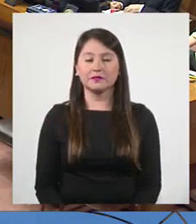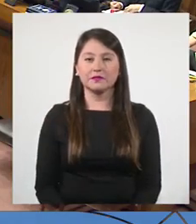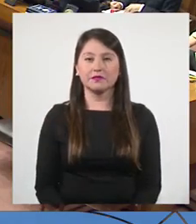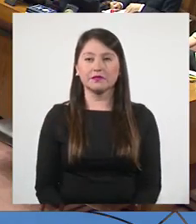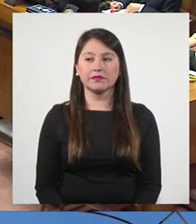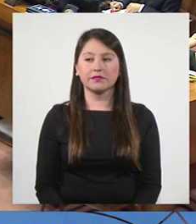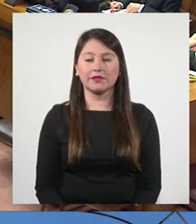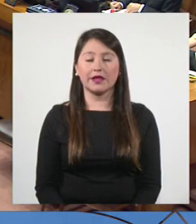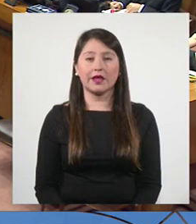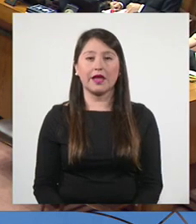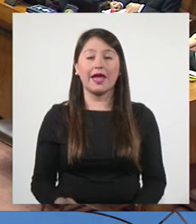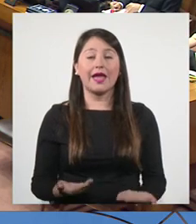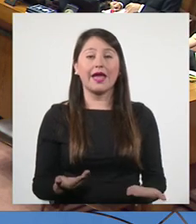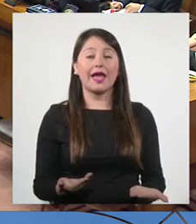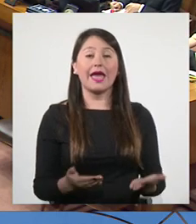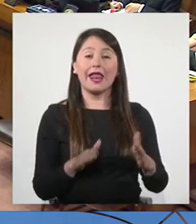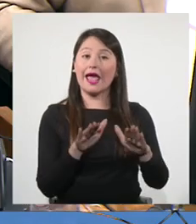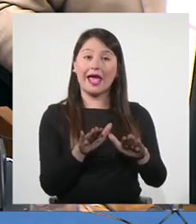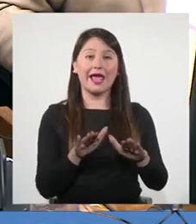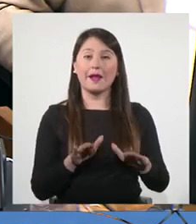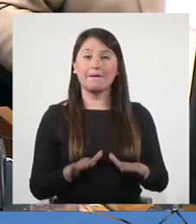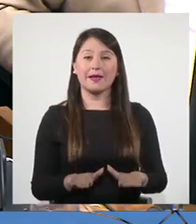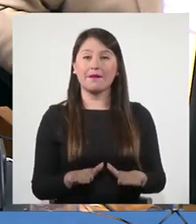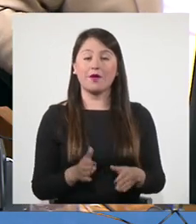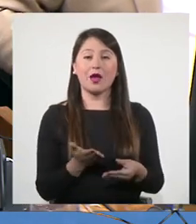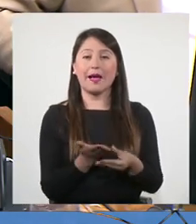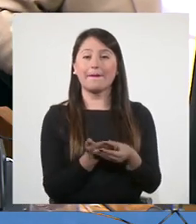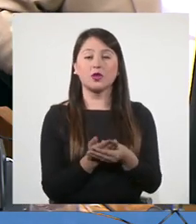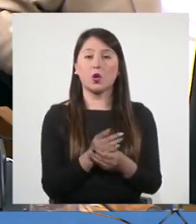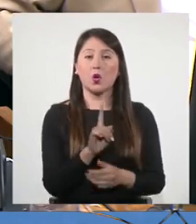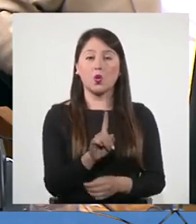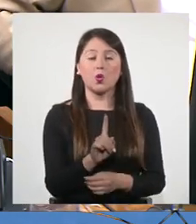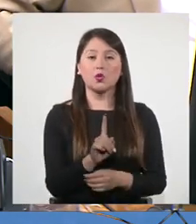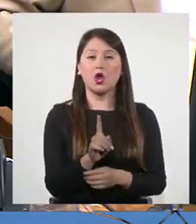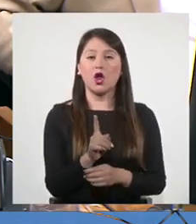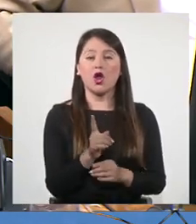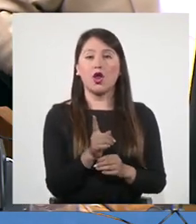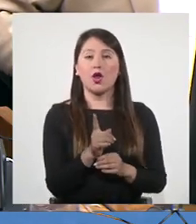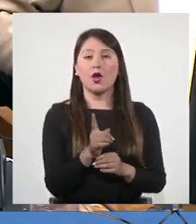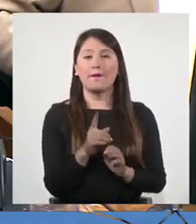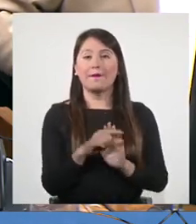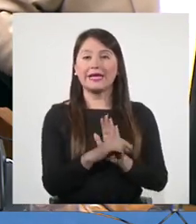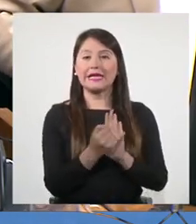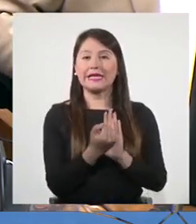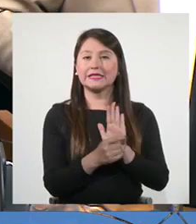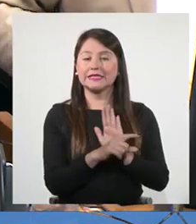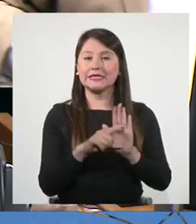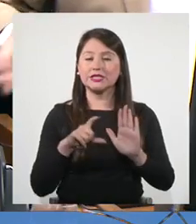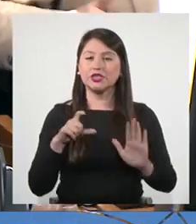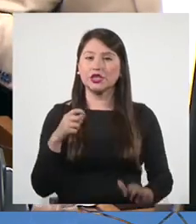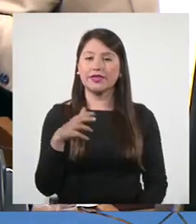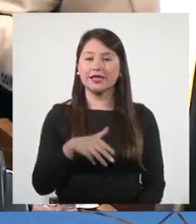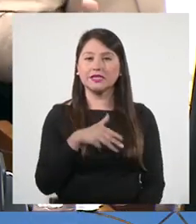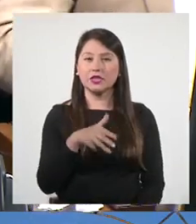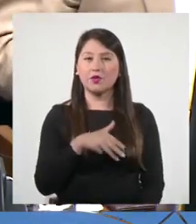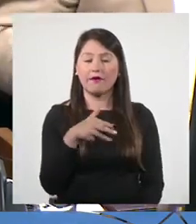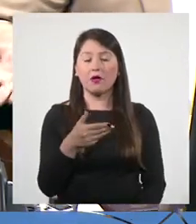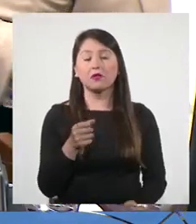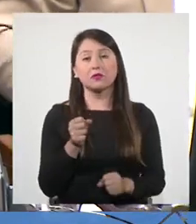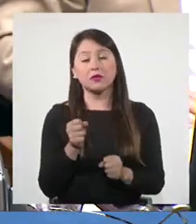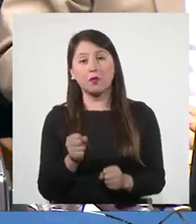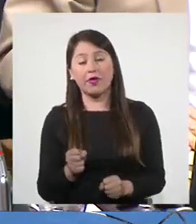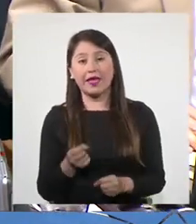Era la misma partida 19, capítulo 1, programa 06, que se votó, salvo que lo votemos de